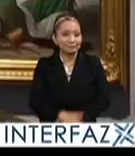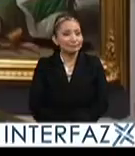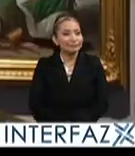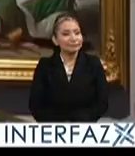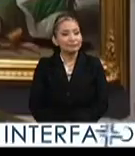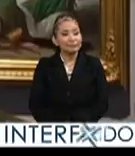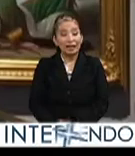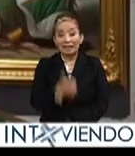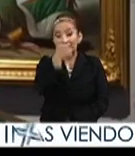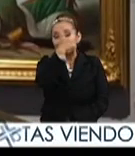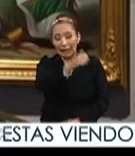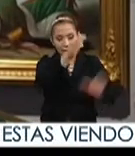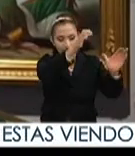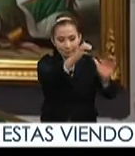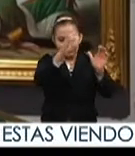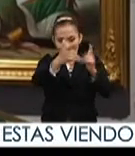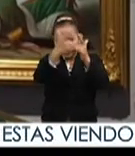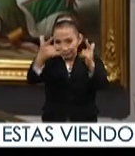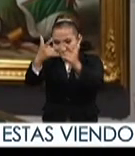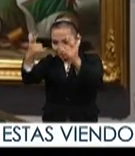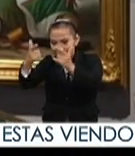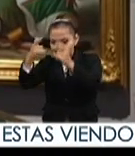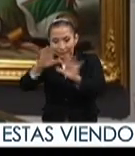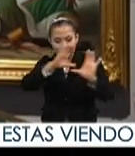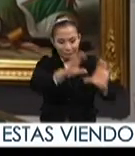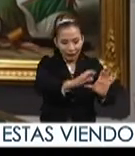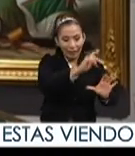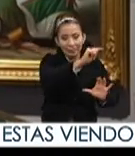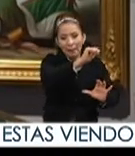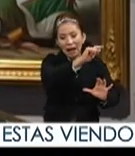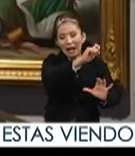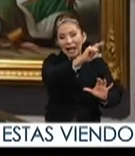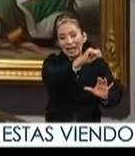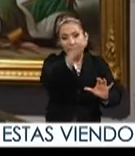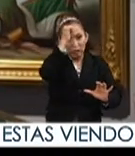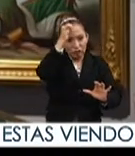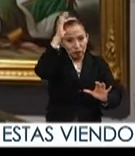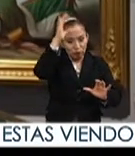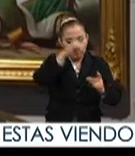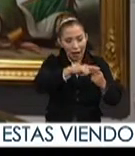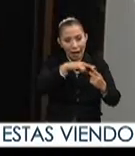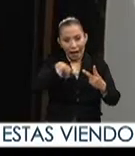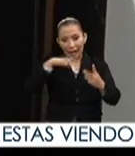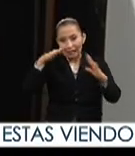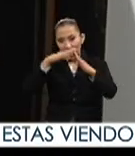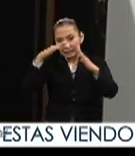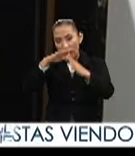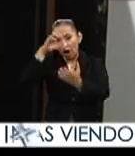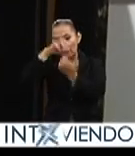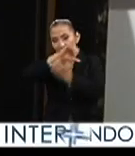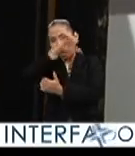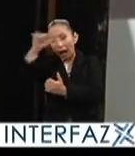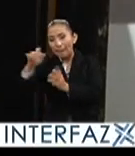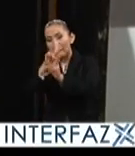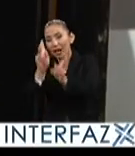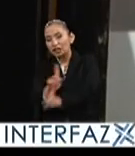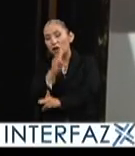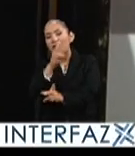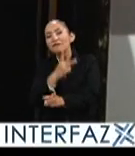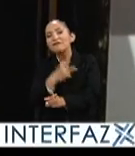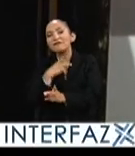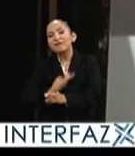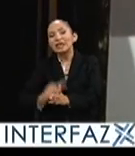colaboradores. Con 6 núcleos temáticos divididos en el Tepancali de Moctezuma, de las Casas de Cortés al Palacio de los